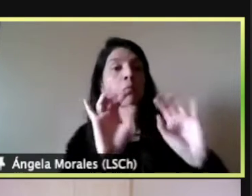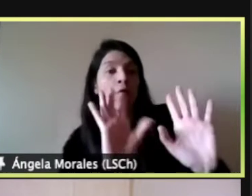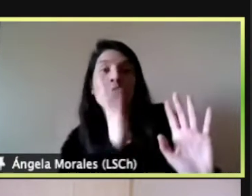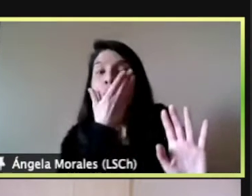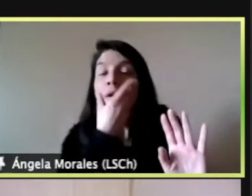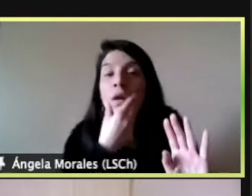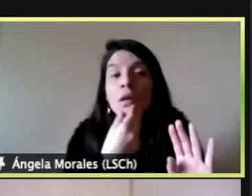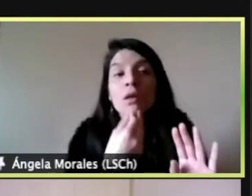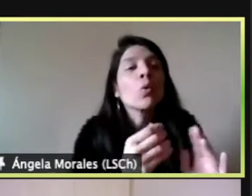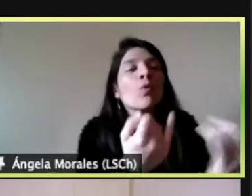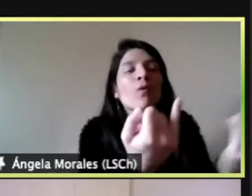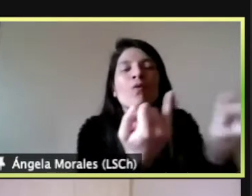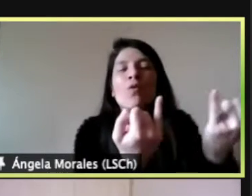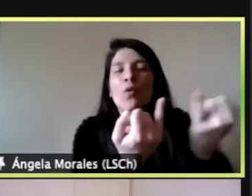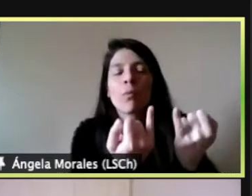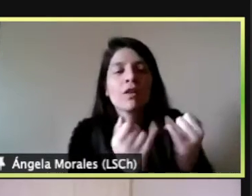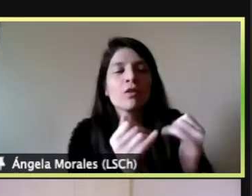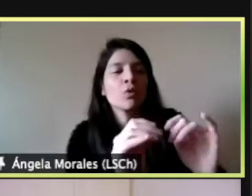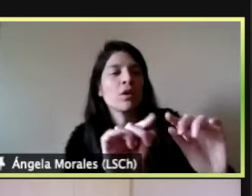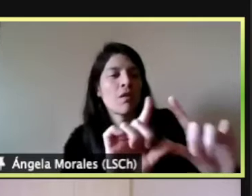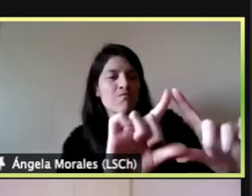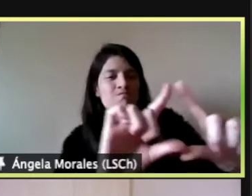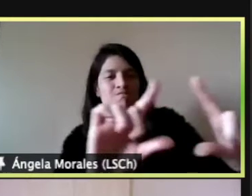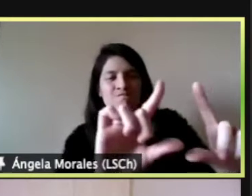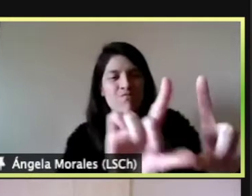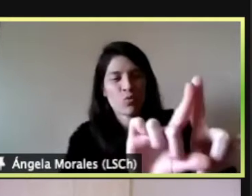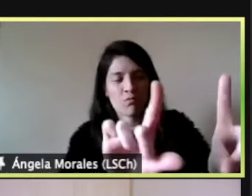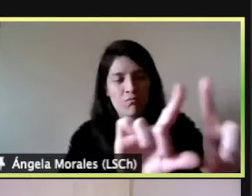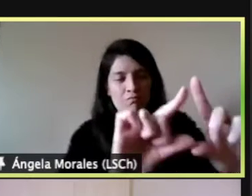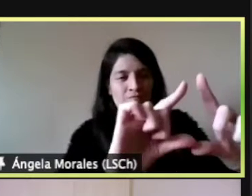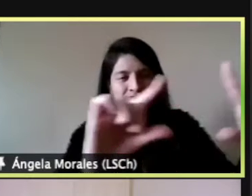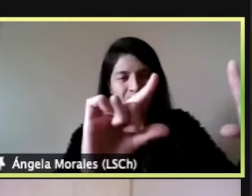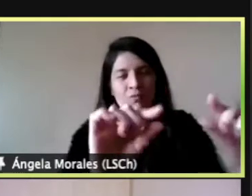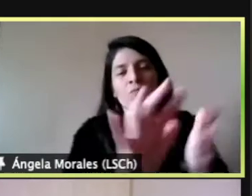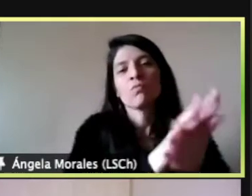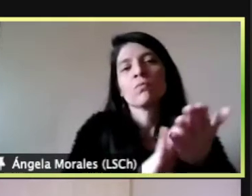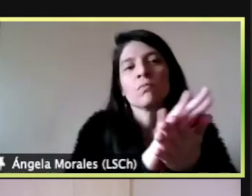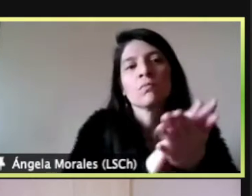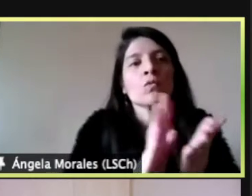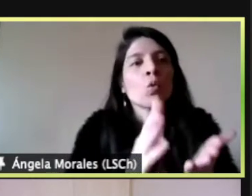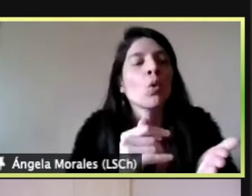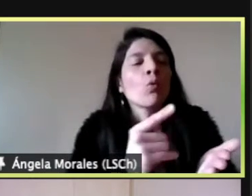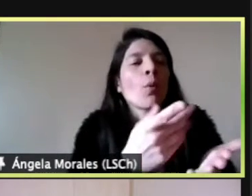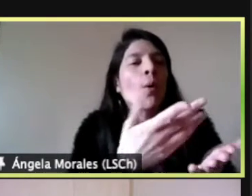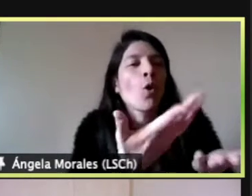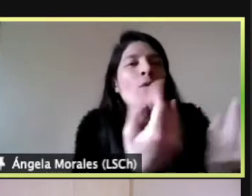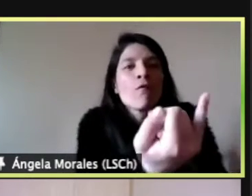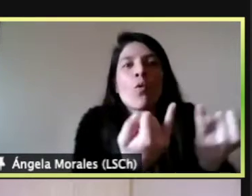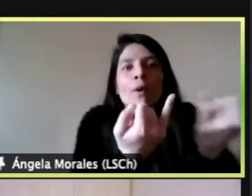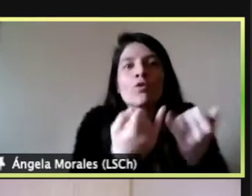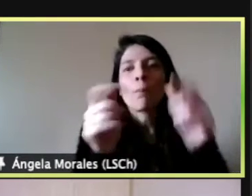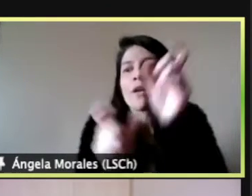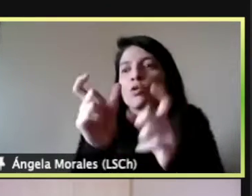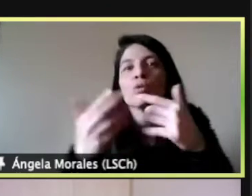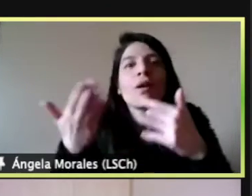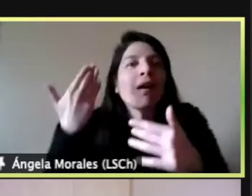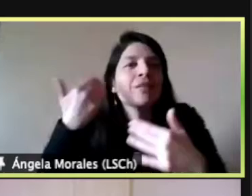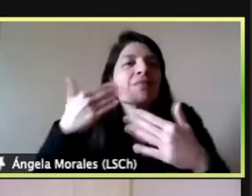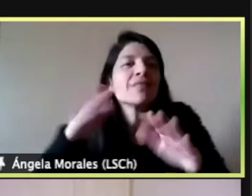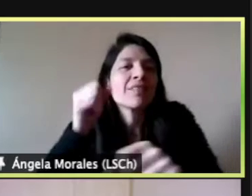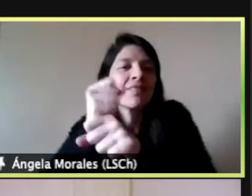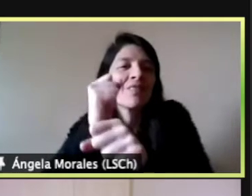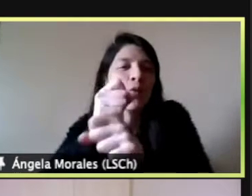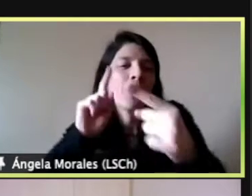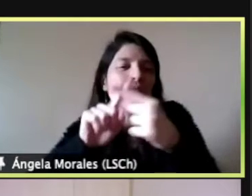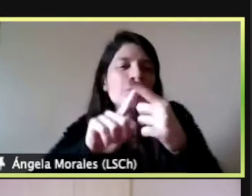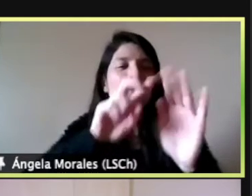nos puede servir, por ejemplo, para hacer constancias de las personas que han participado en los proyectos, decir en cuántos proyectos han participado y así.